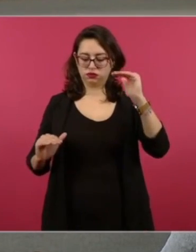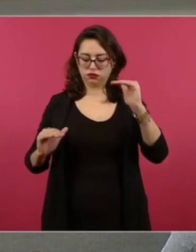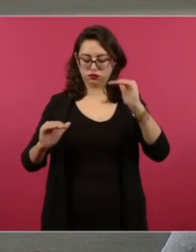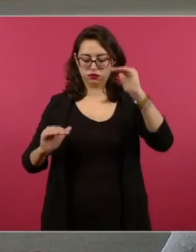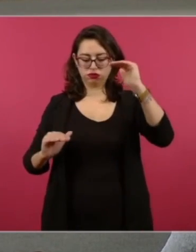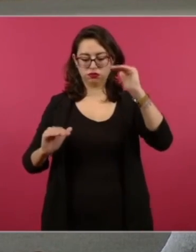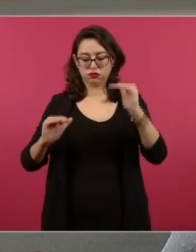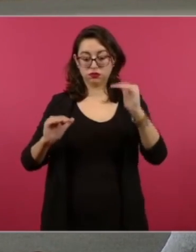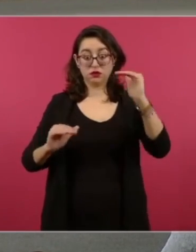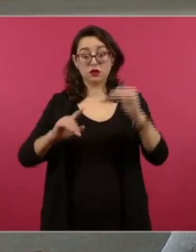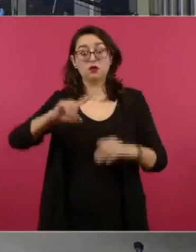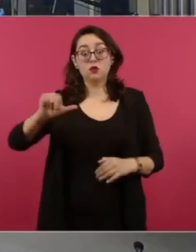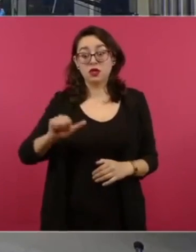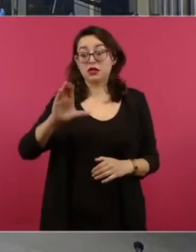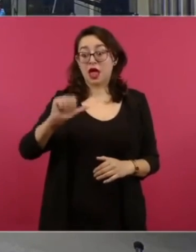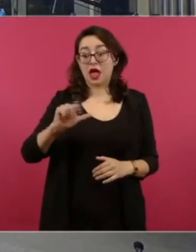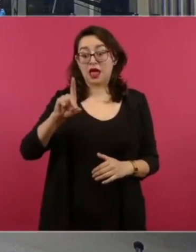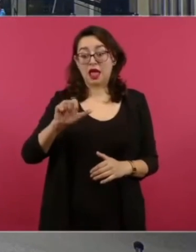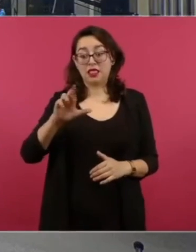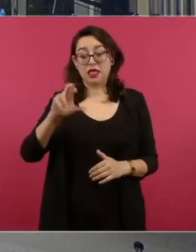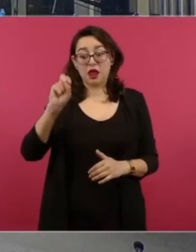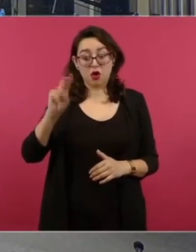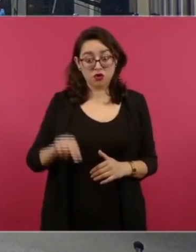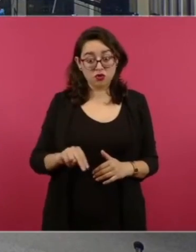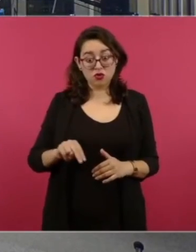Pero estoy seguro que nosotros